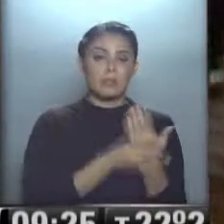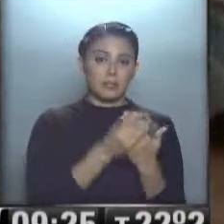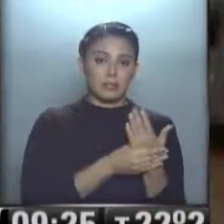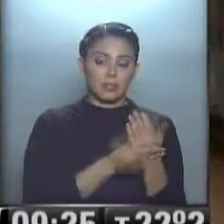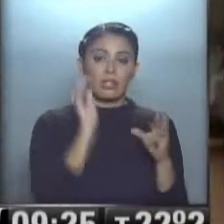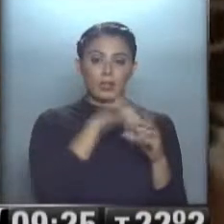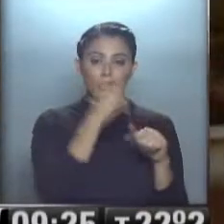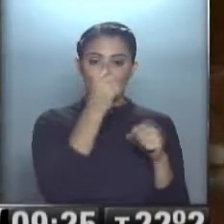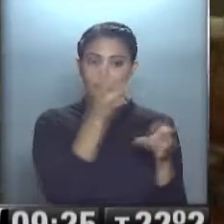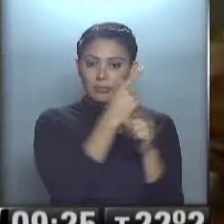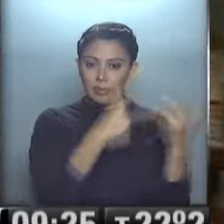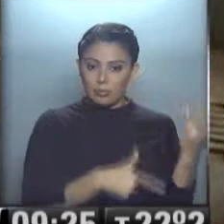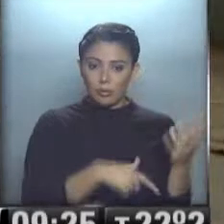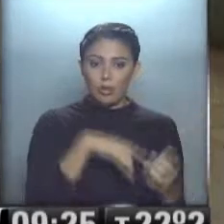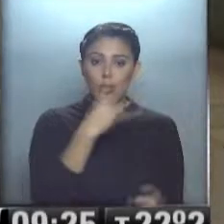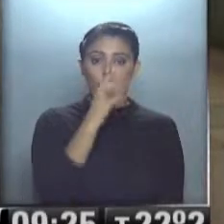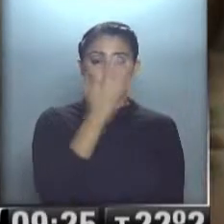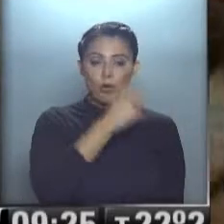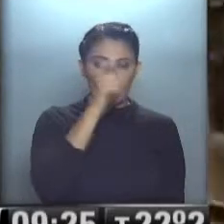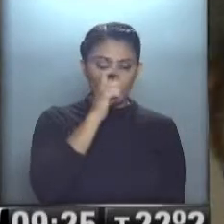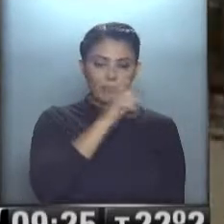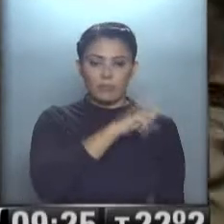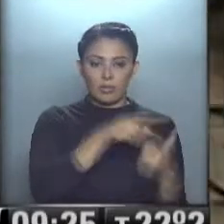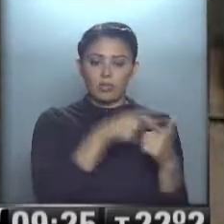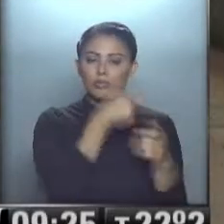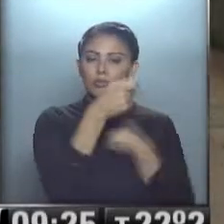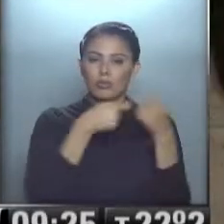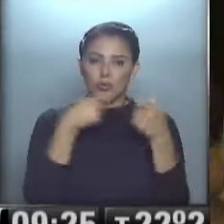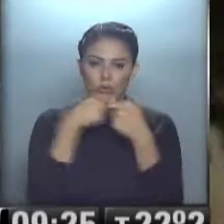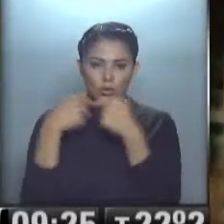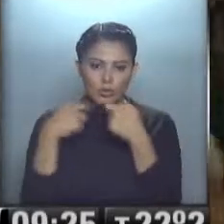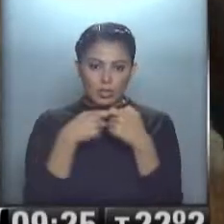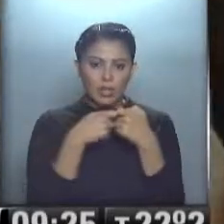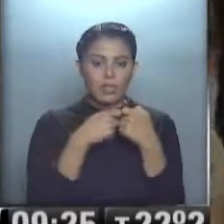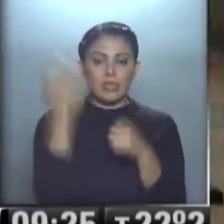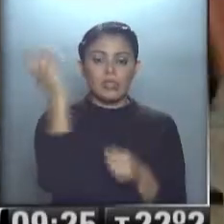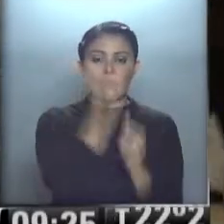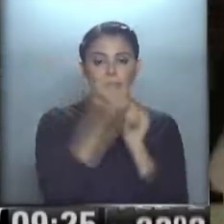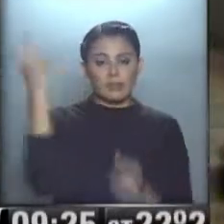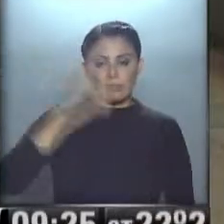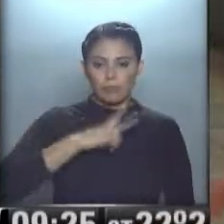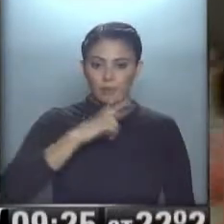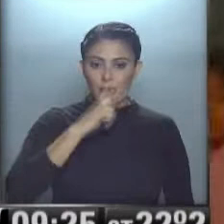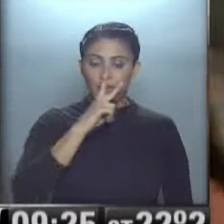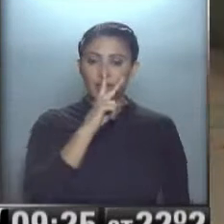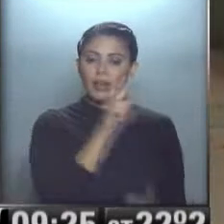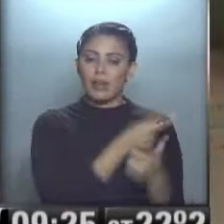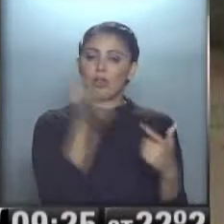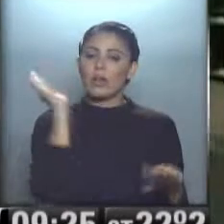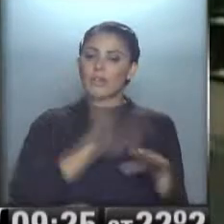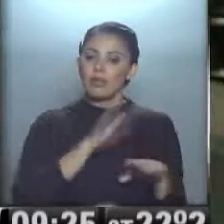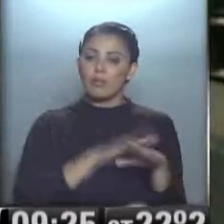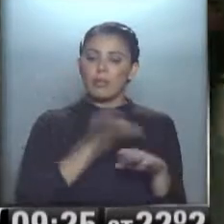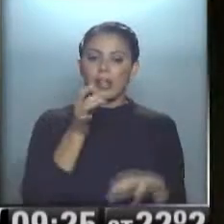Transporte que disolvió la UGOFE y la UGOMS, sociedades integradas por las firmas privadas Rogio y MEPA, que tenían a cargo las